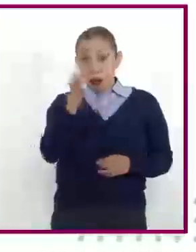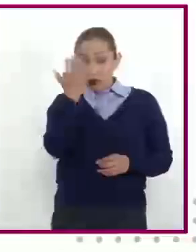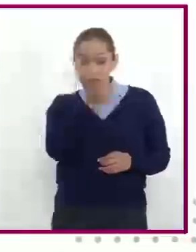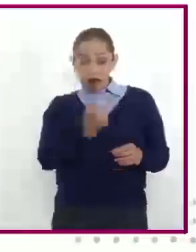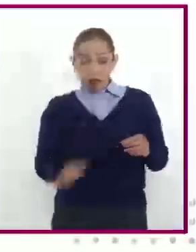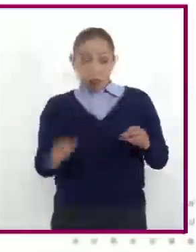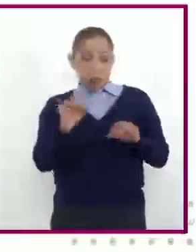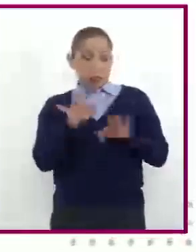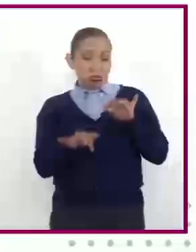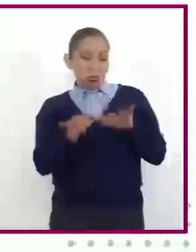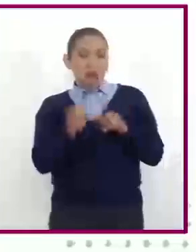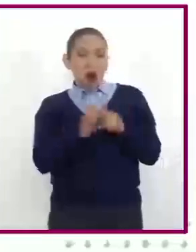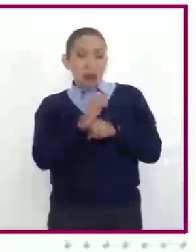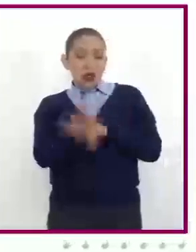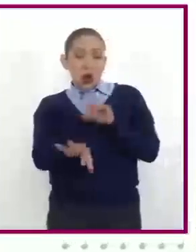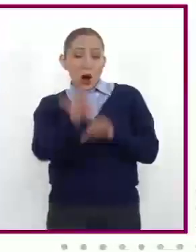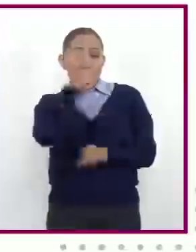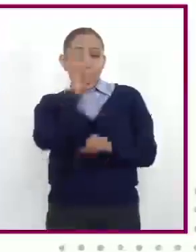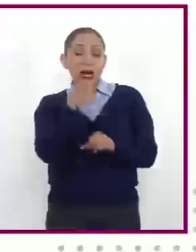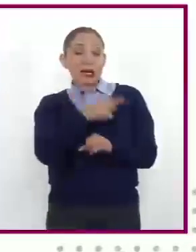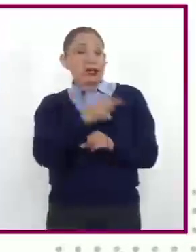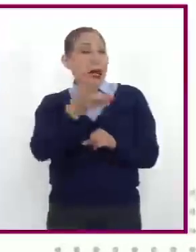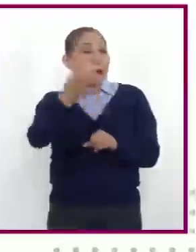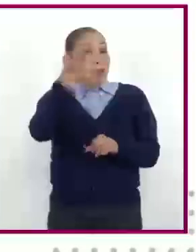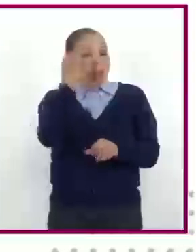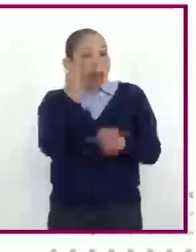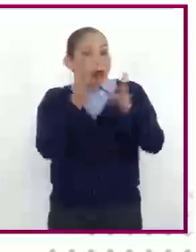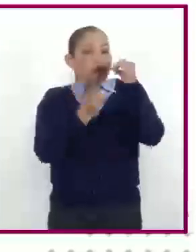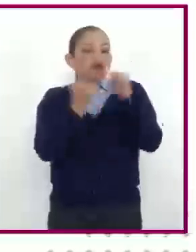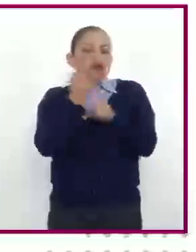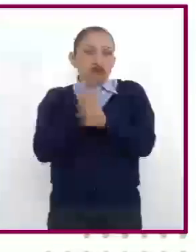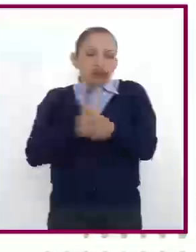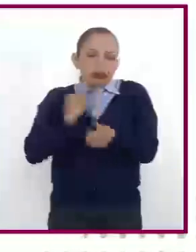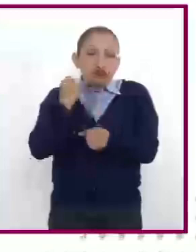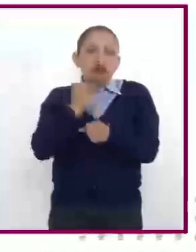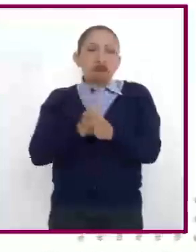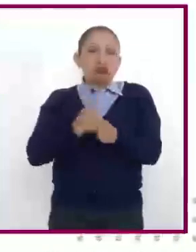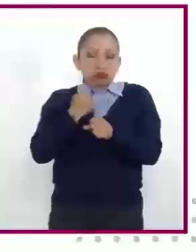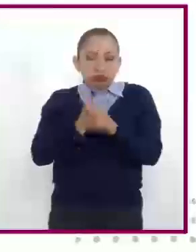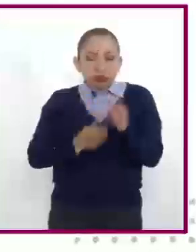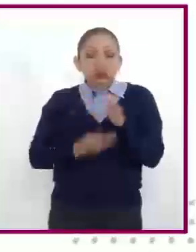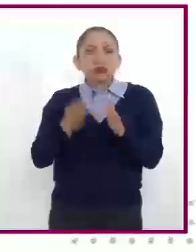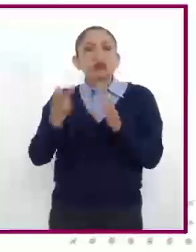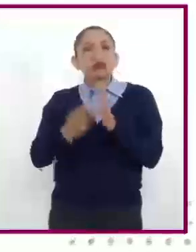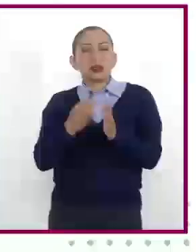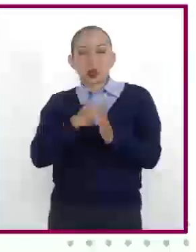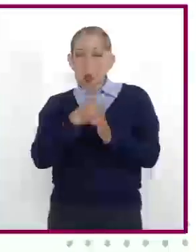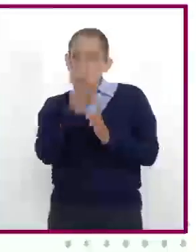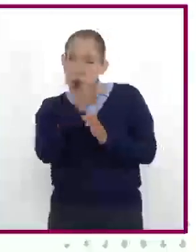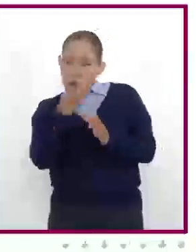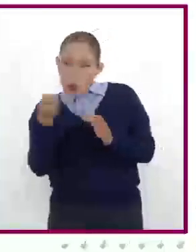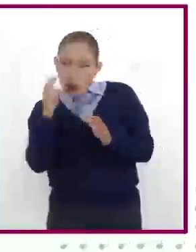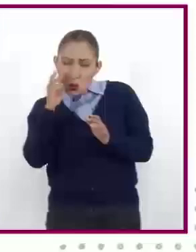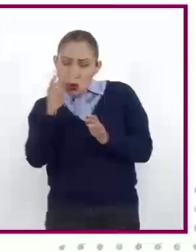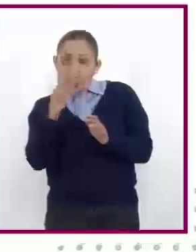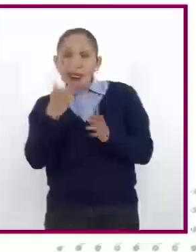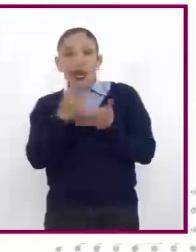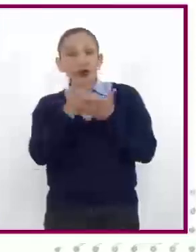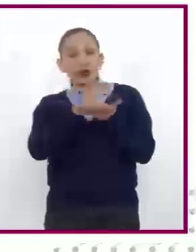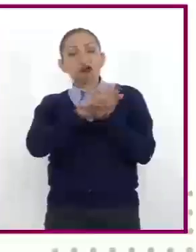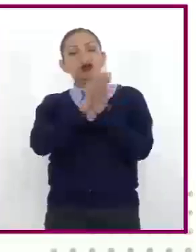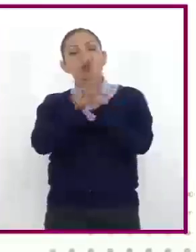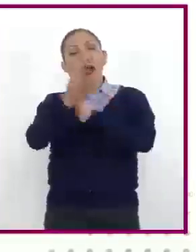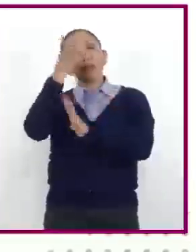búsqueda de información supone un aprendizaje permanente, autónomo, autorregulado y estratégico, lo que favorece